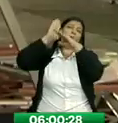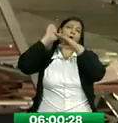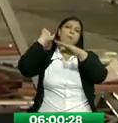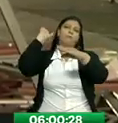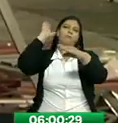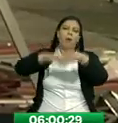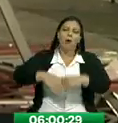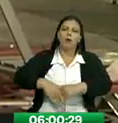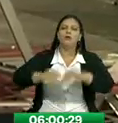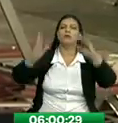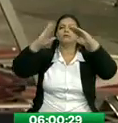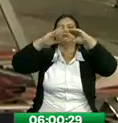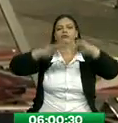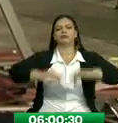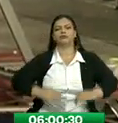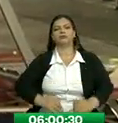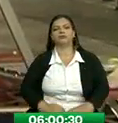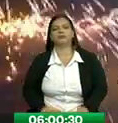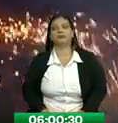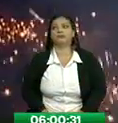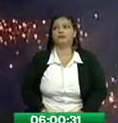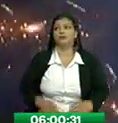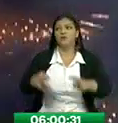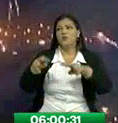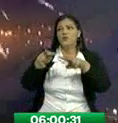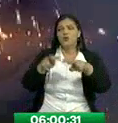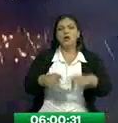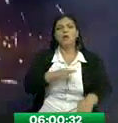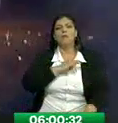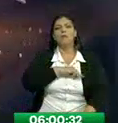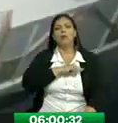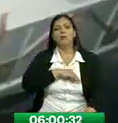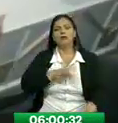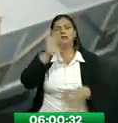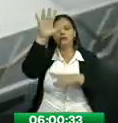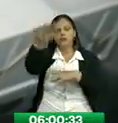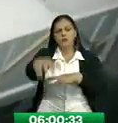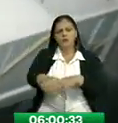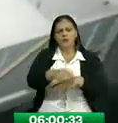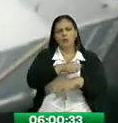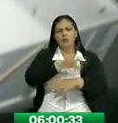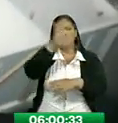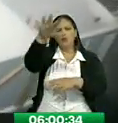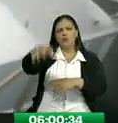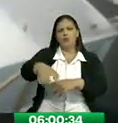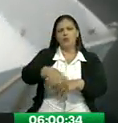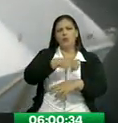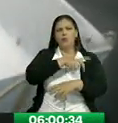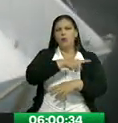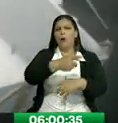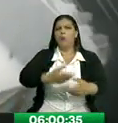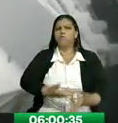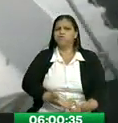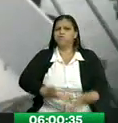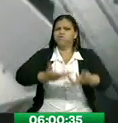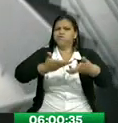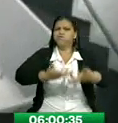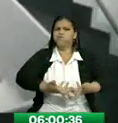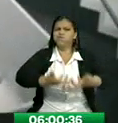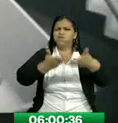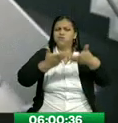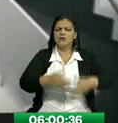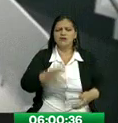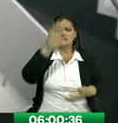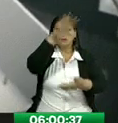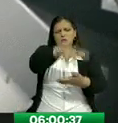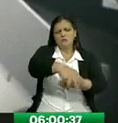Así la madrugada retiraron el vehículo de carga pesada y todos los escombros de la estructura que colapsó al ser embestida la noche de ese